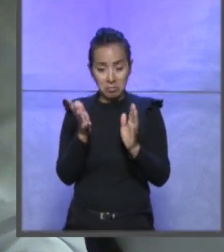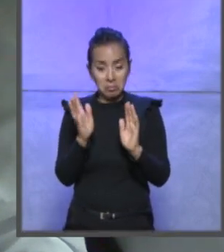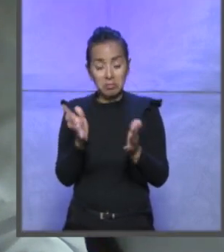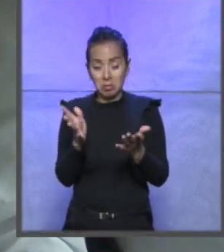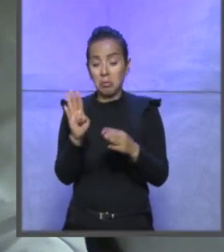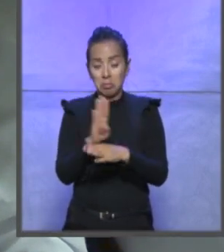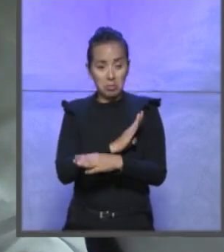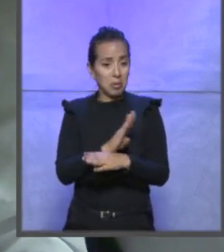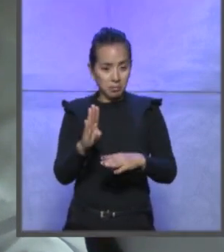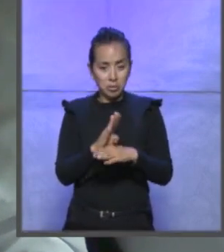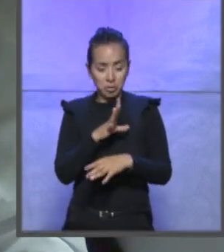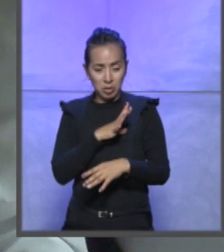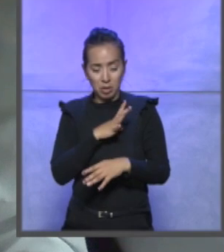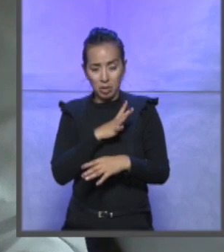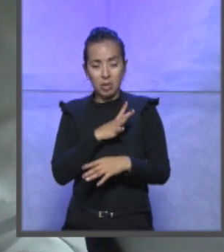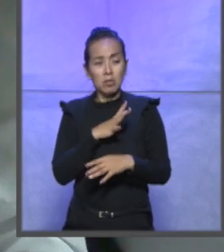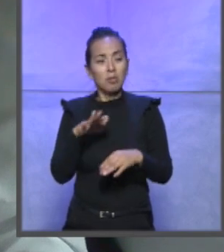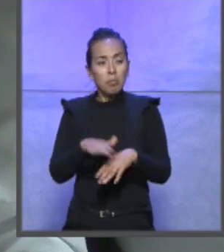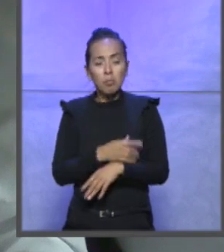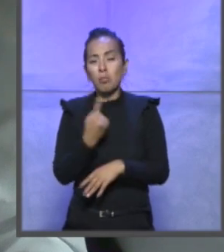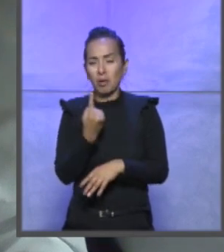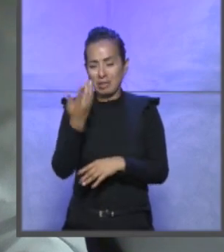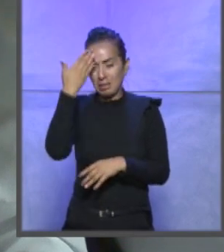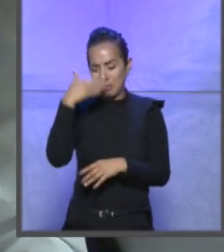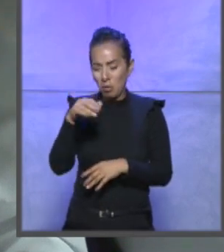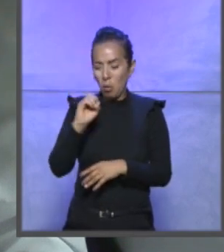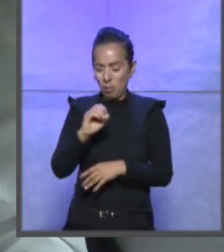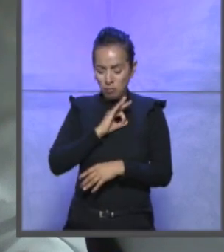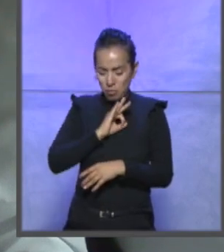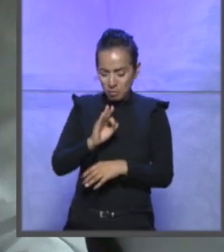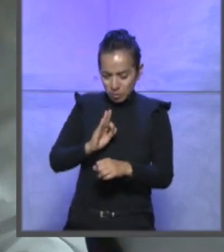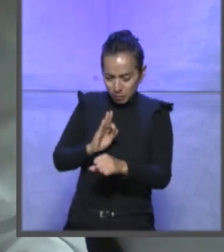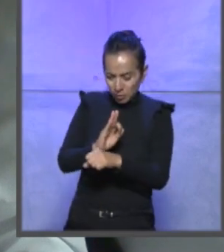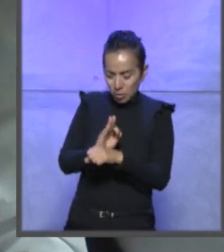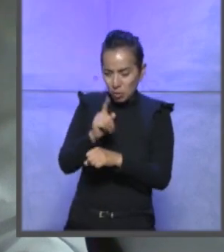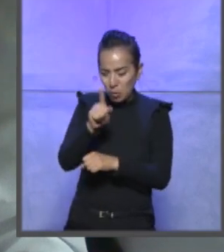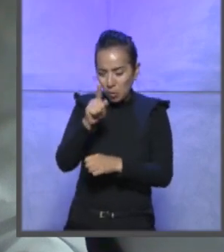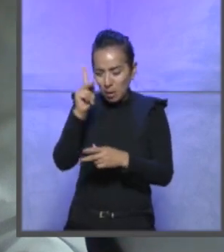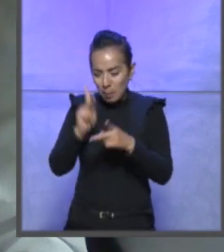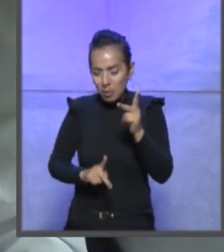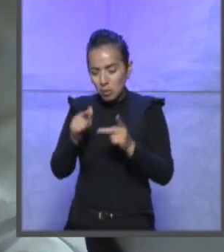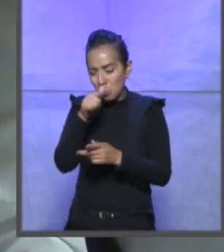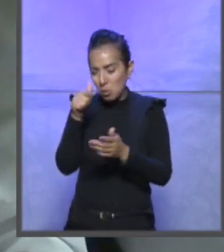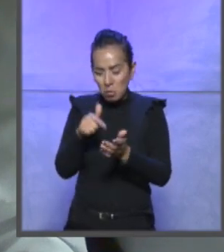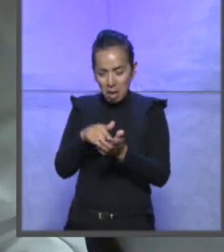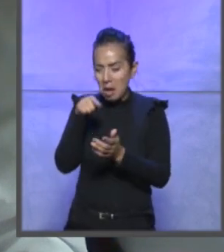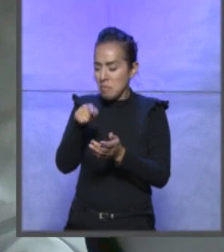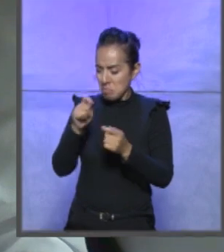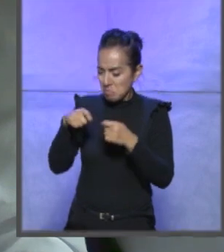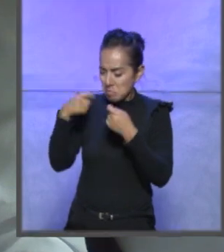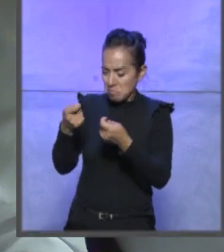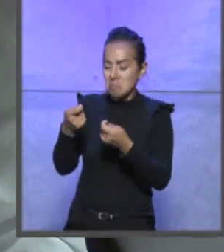muchas ventajas que en el caso podemos ya participar, porque sabemos o podemos defender una parte, un espacio que nos corresponde